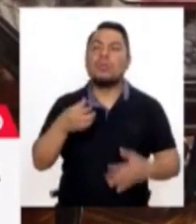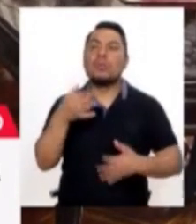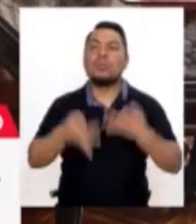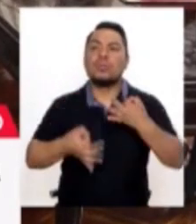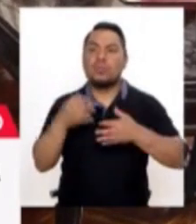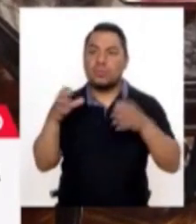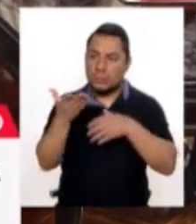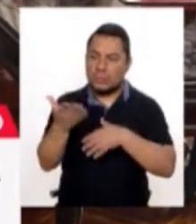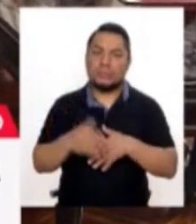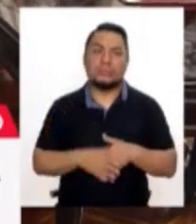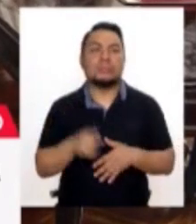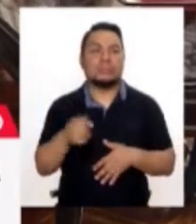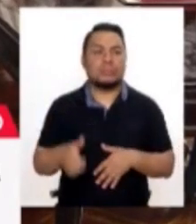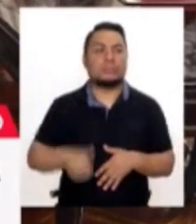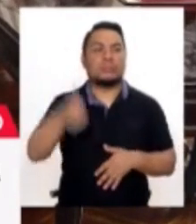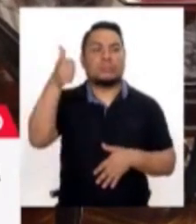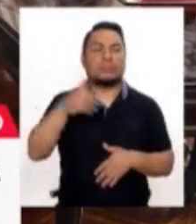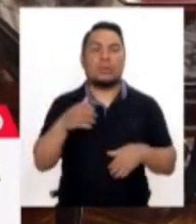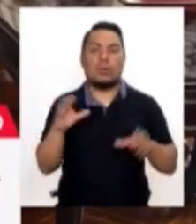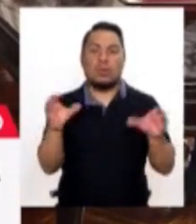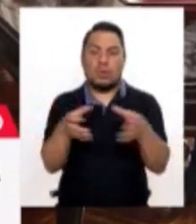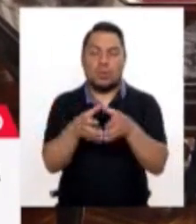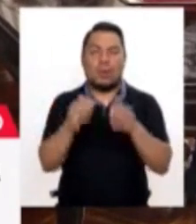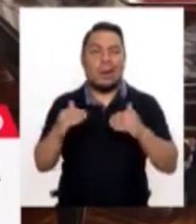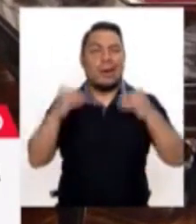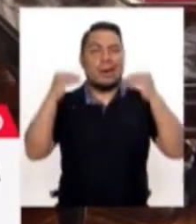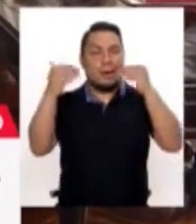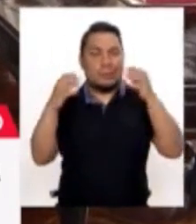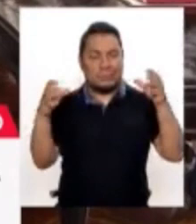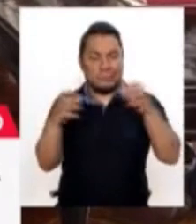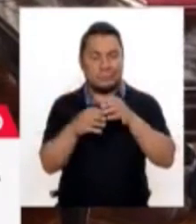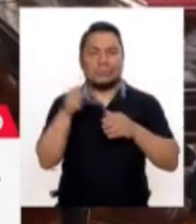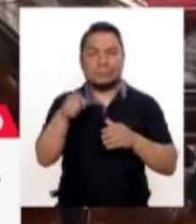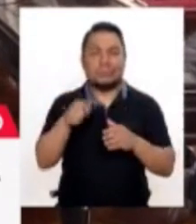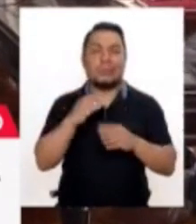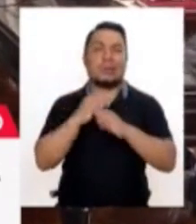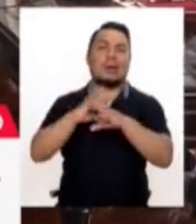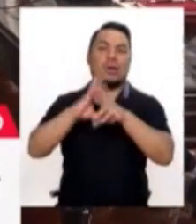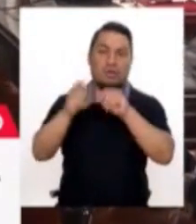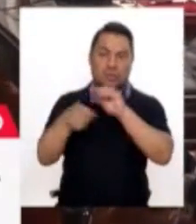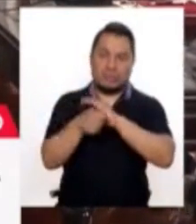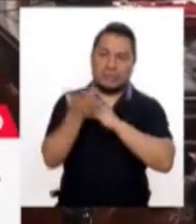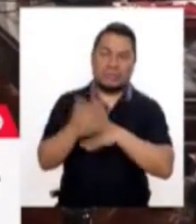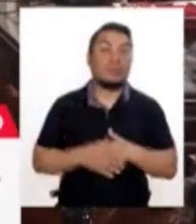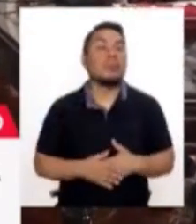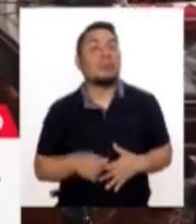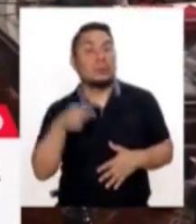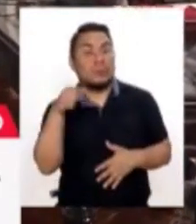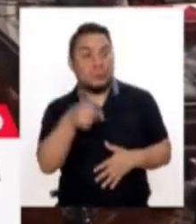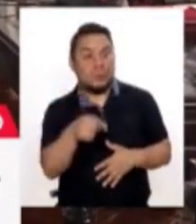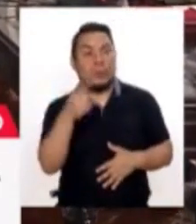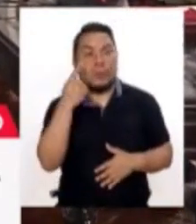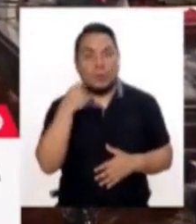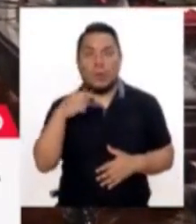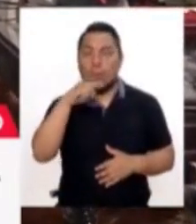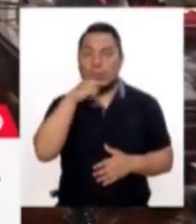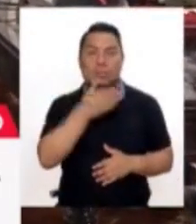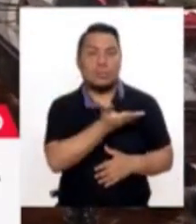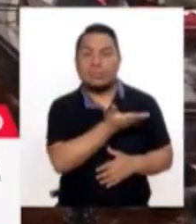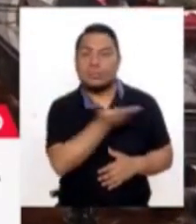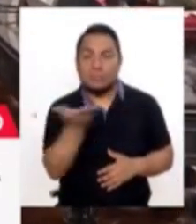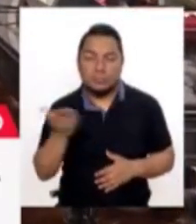Justicia y presidente de la Comisión de Alto Nivel Anticorrupción, señoras,